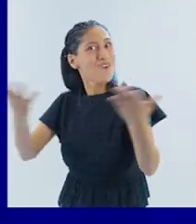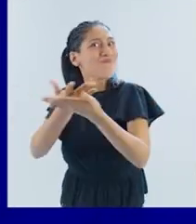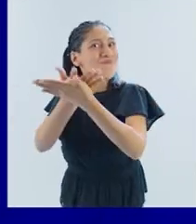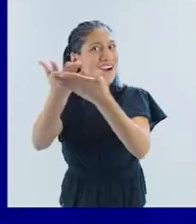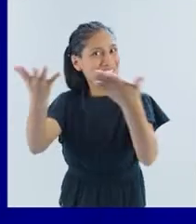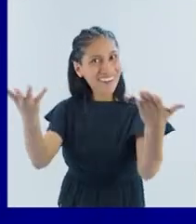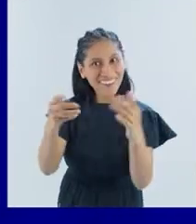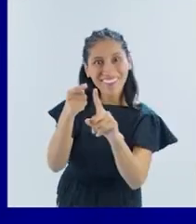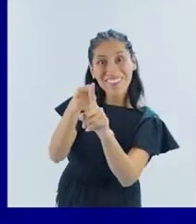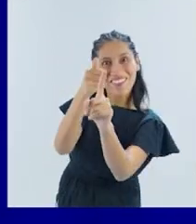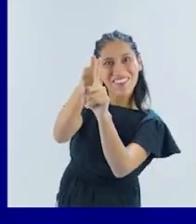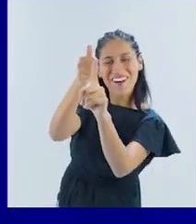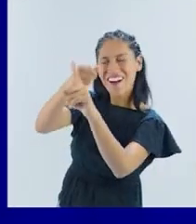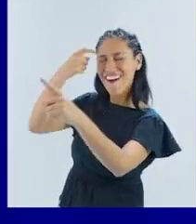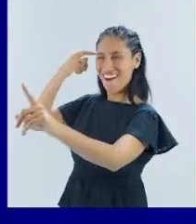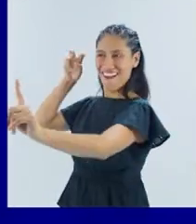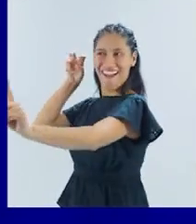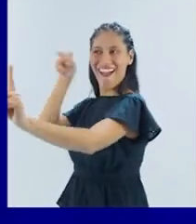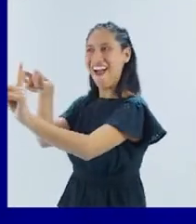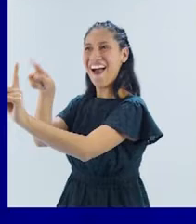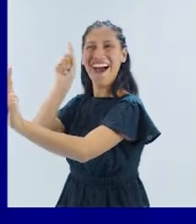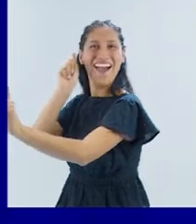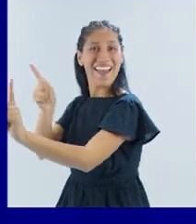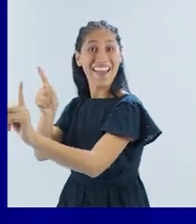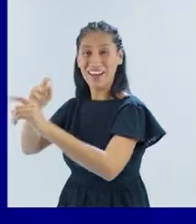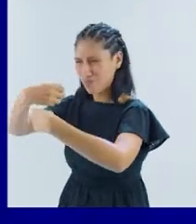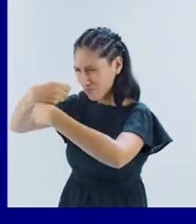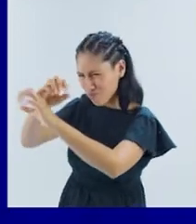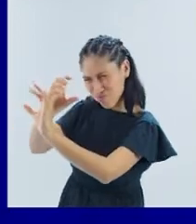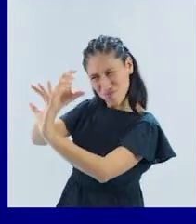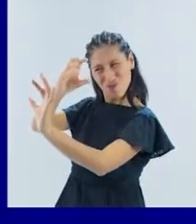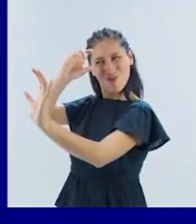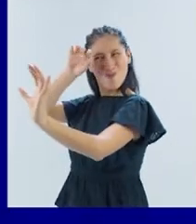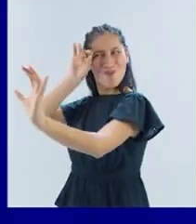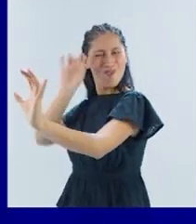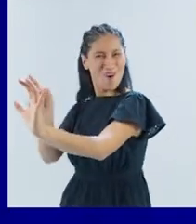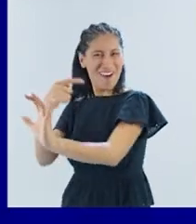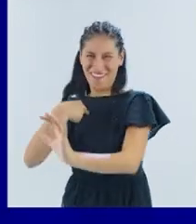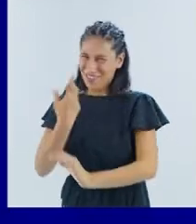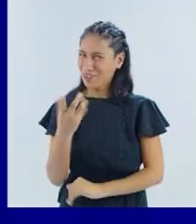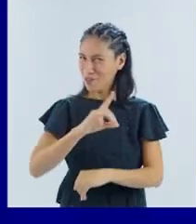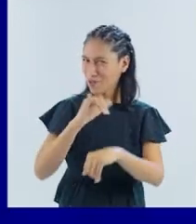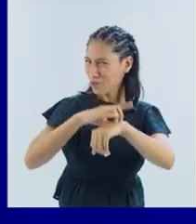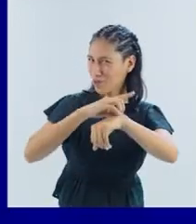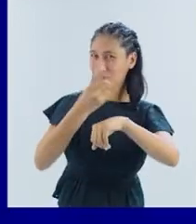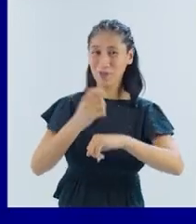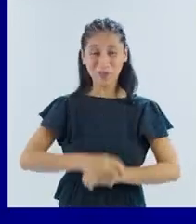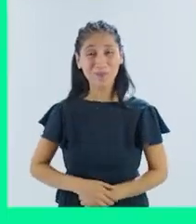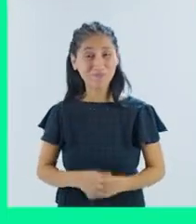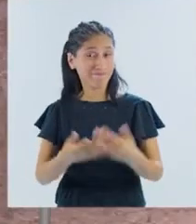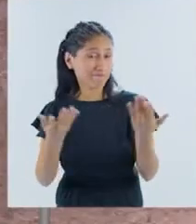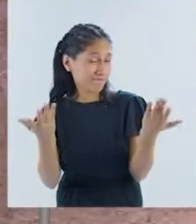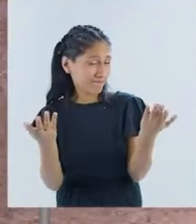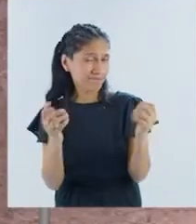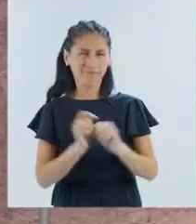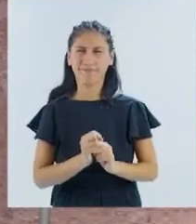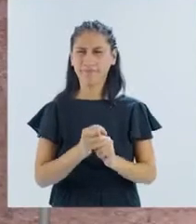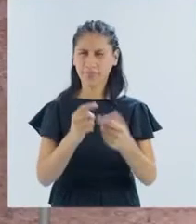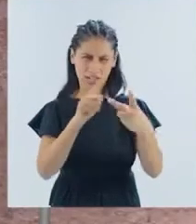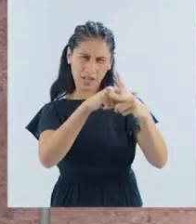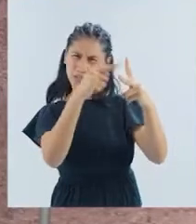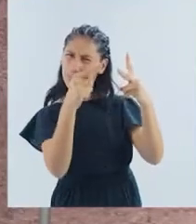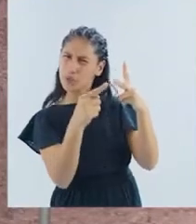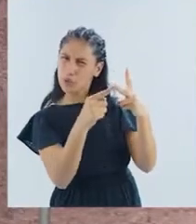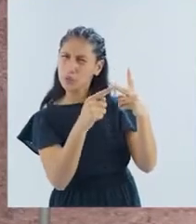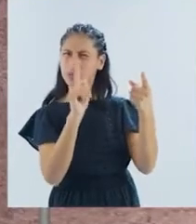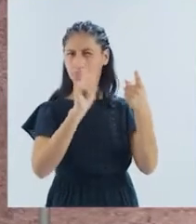de su arte. Es el escultor y el mármol, el médico y el paciente. Estamos frente a